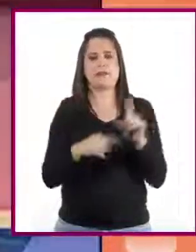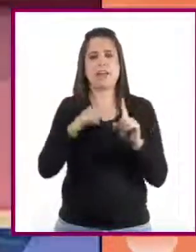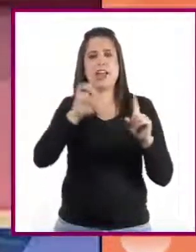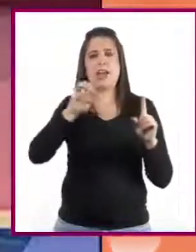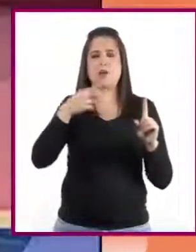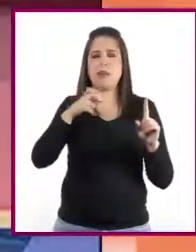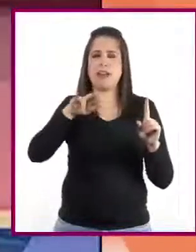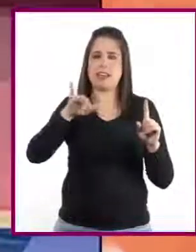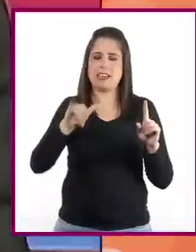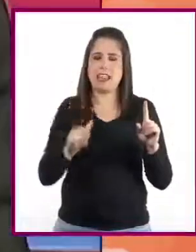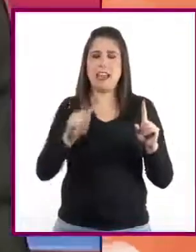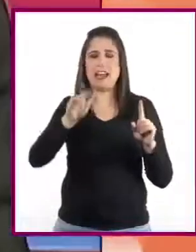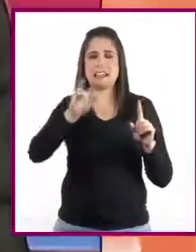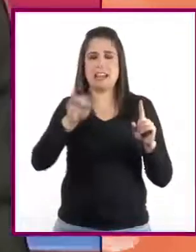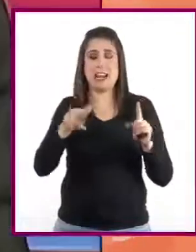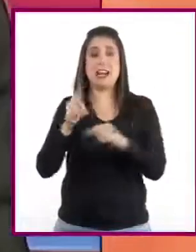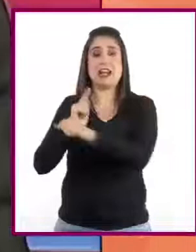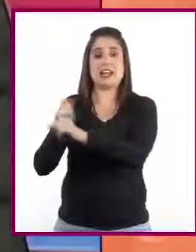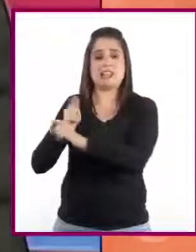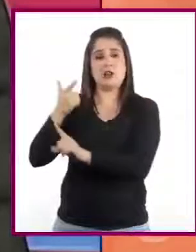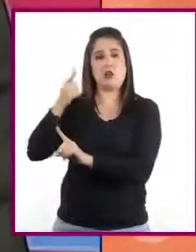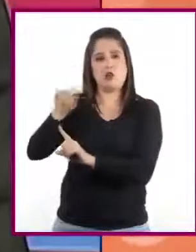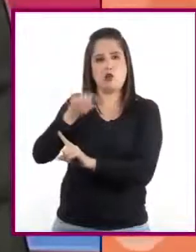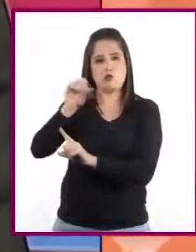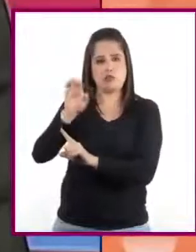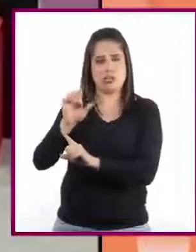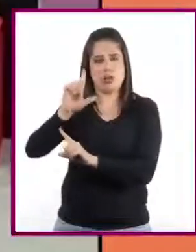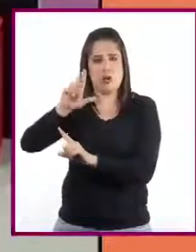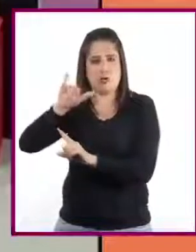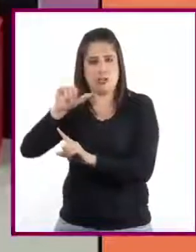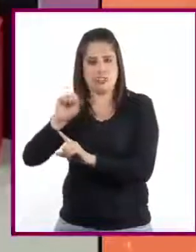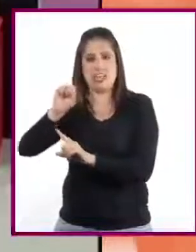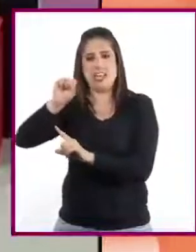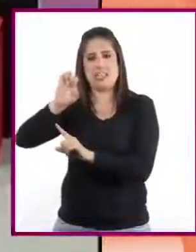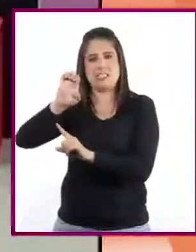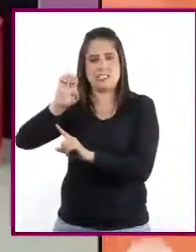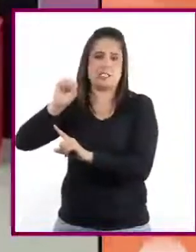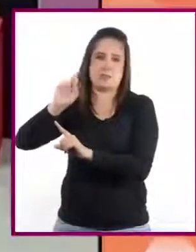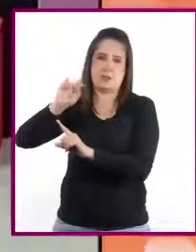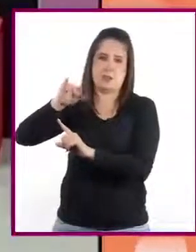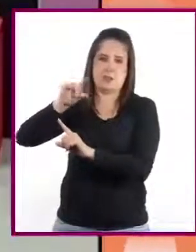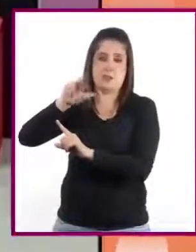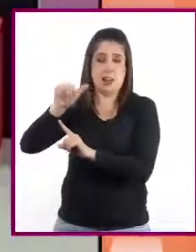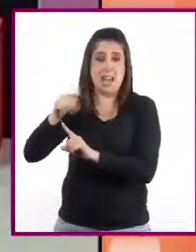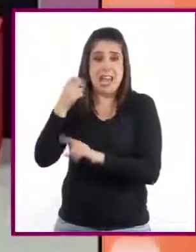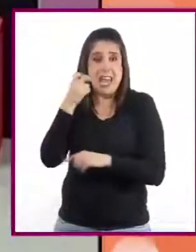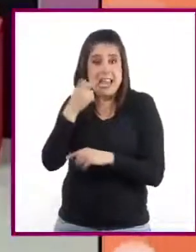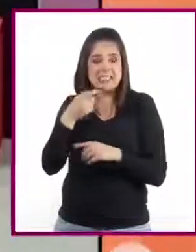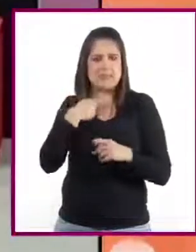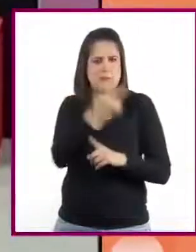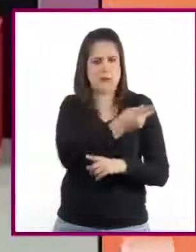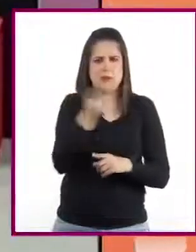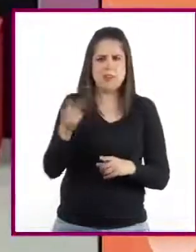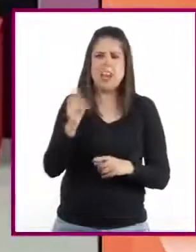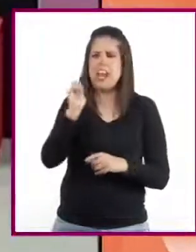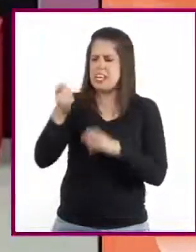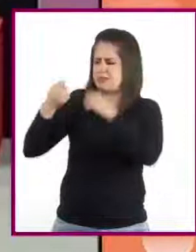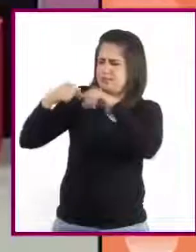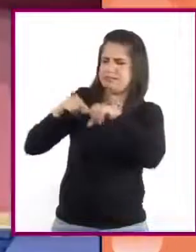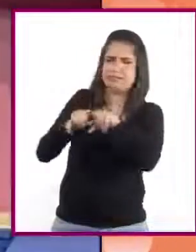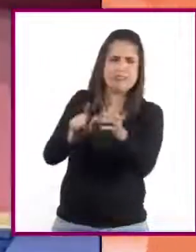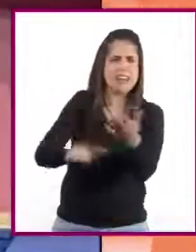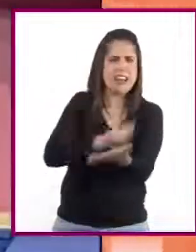Elisa Raraz y el licenciado José Luis Gutiérrez Espíndola. Esto es para los especialistas. ¿Qué es el apego a la